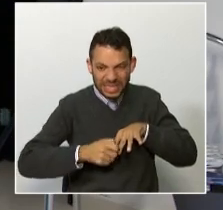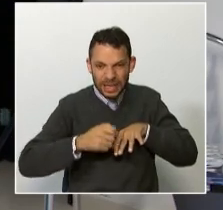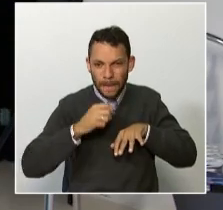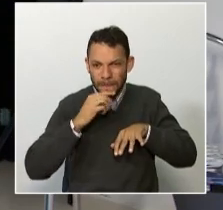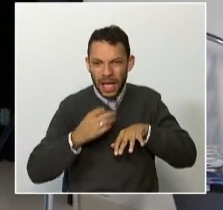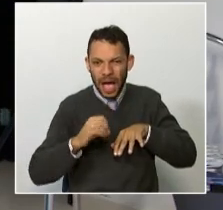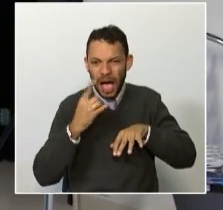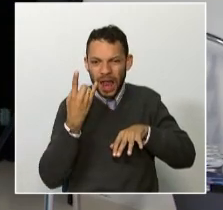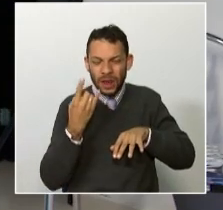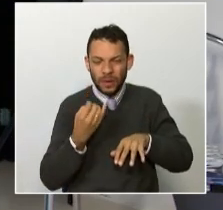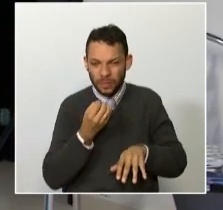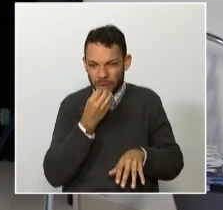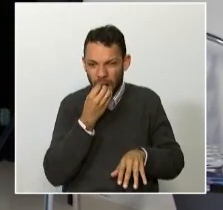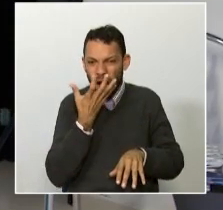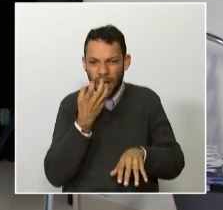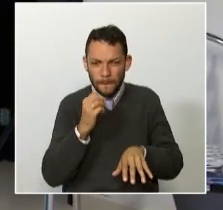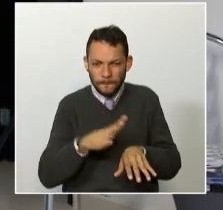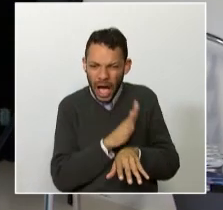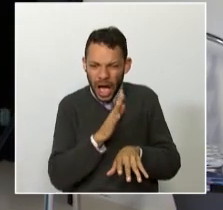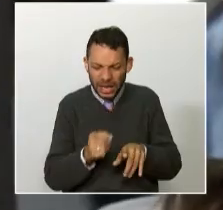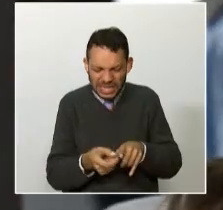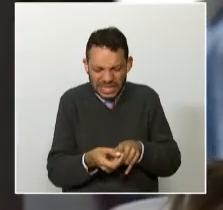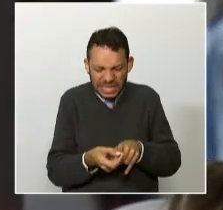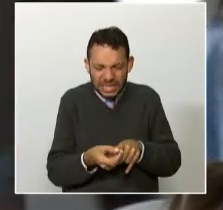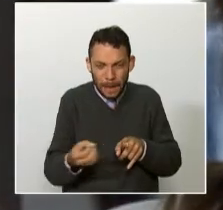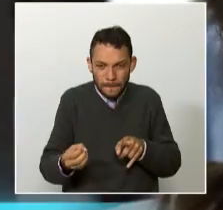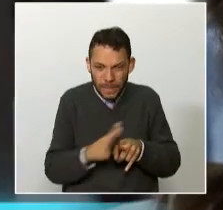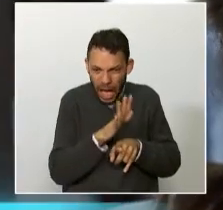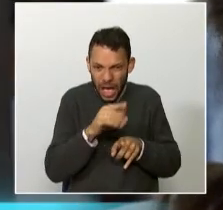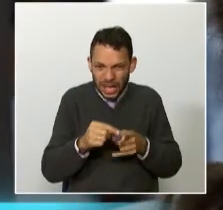una quemadurita con un fósforo en el dedo.